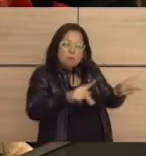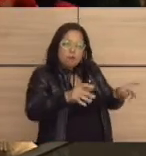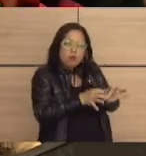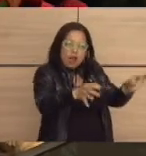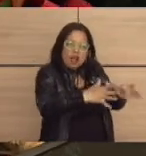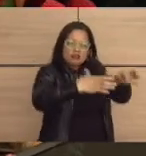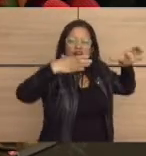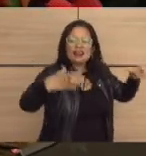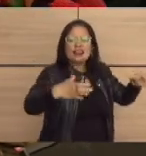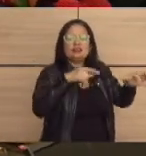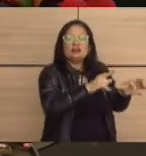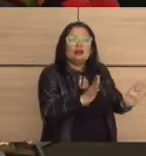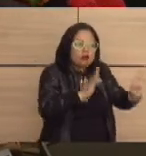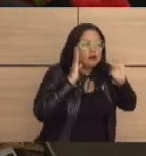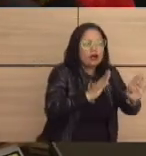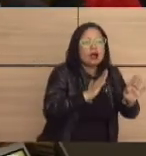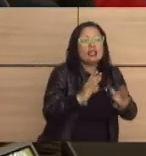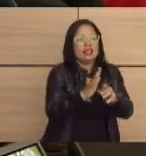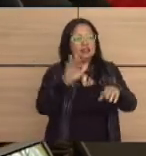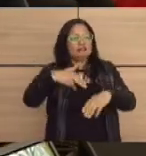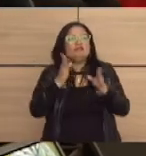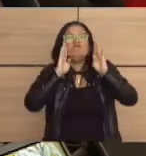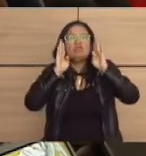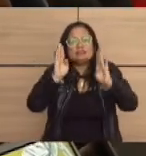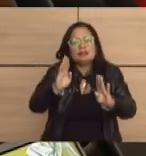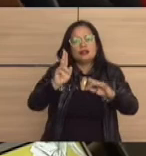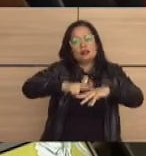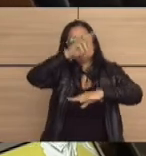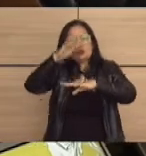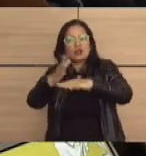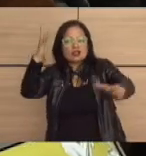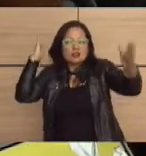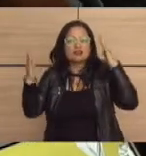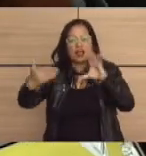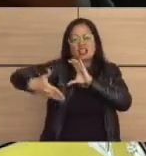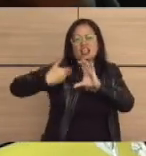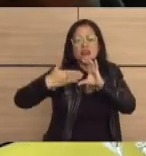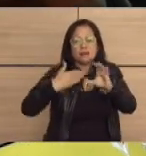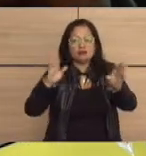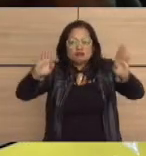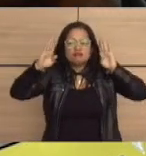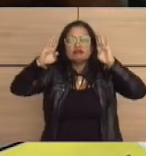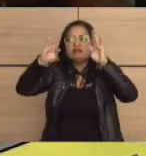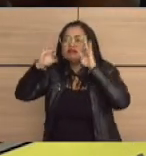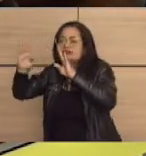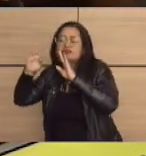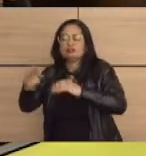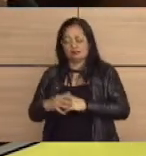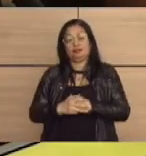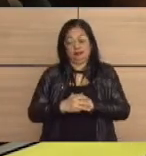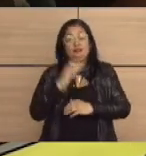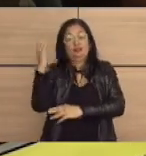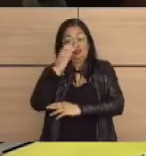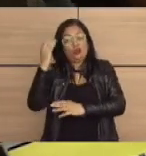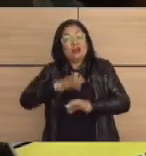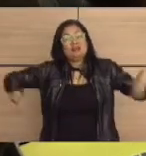voz de la naturaleza, la voz del clima. Pero en Colombia es un asunto de vida o muerte, y es un asunto de toda urgencia que nuestra